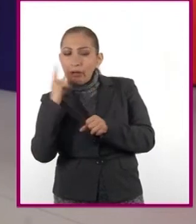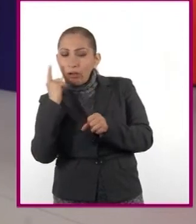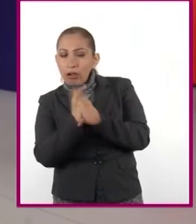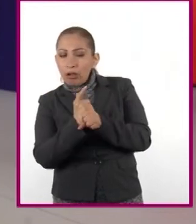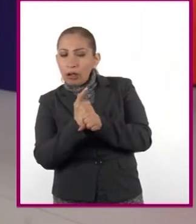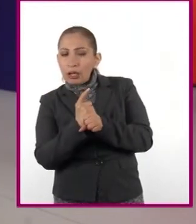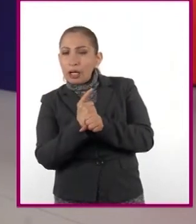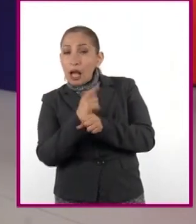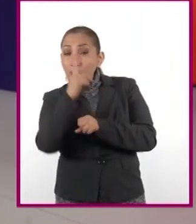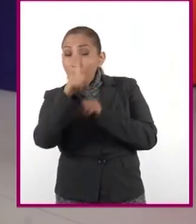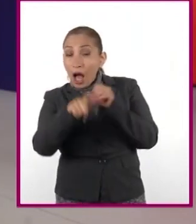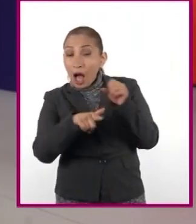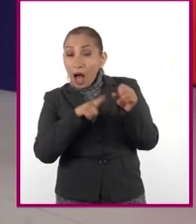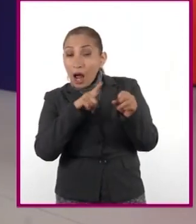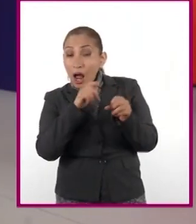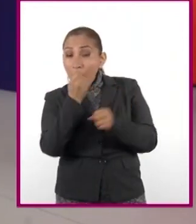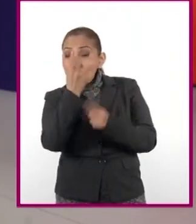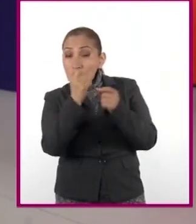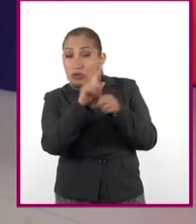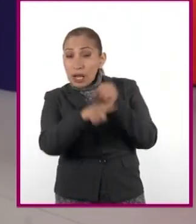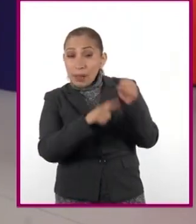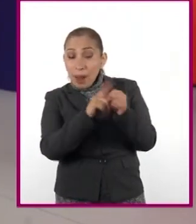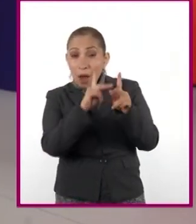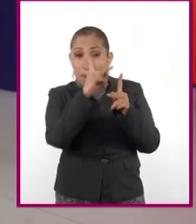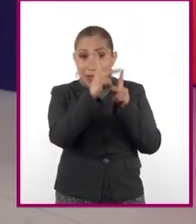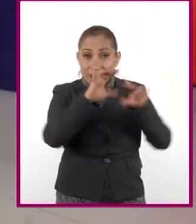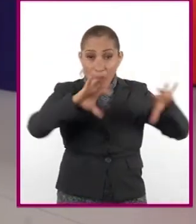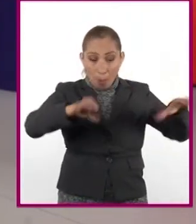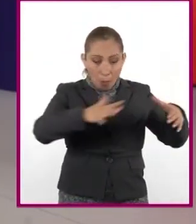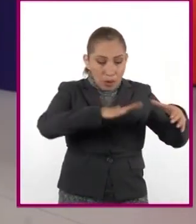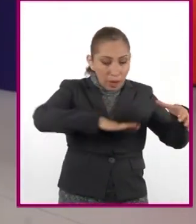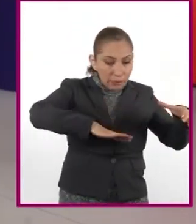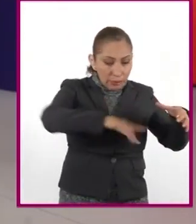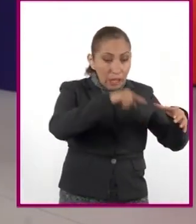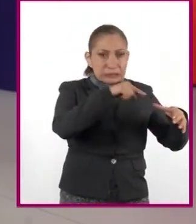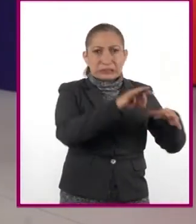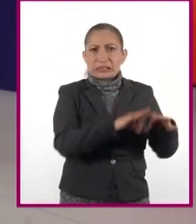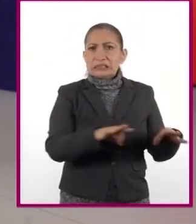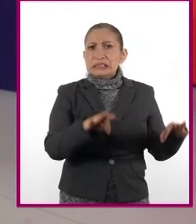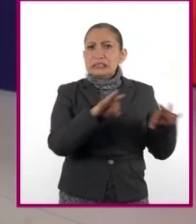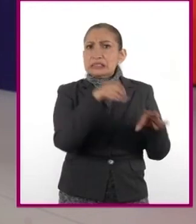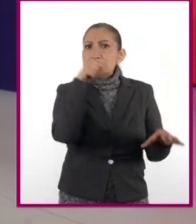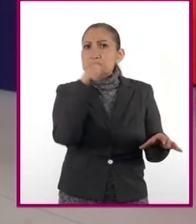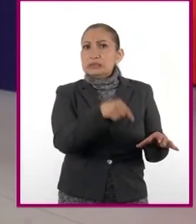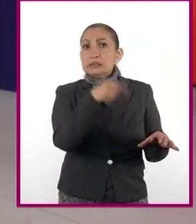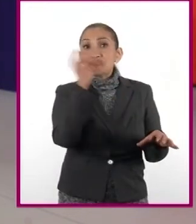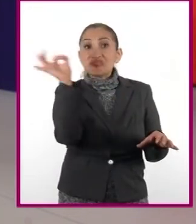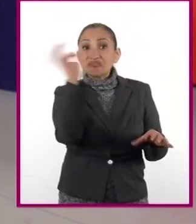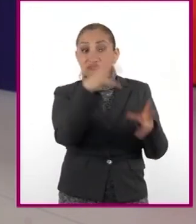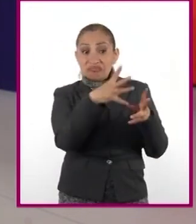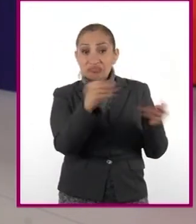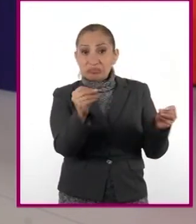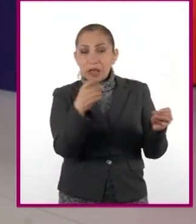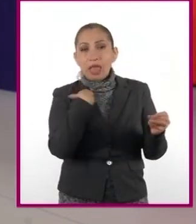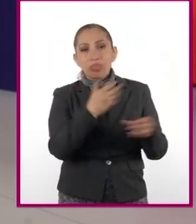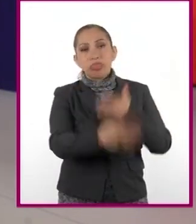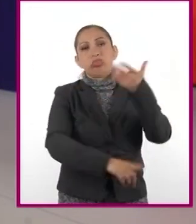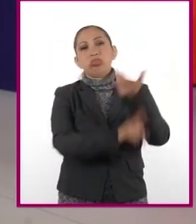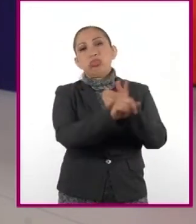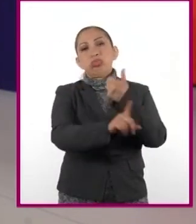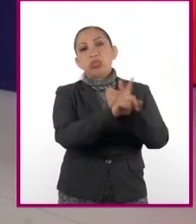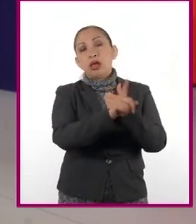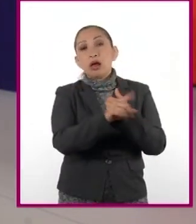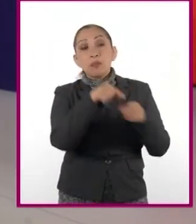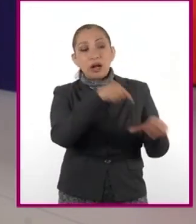identificado especies particulares dentro de una comunidad que juegan un rol muy importante en los ecosistemas, ya